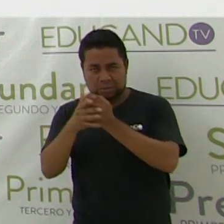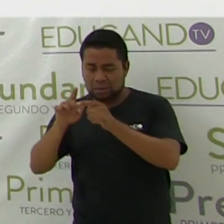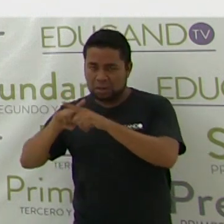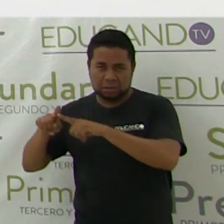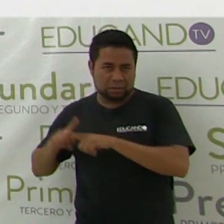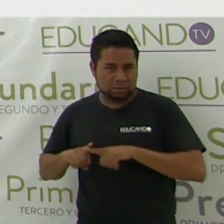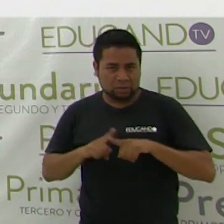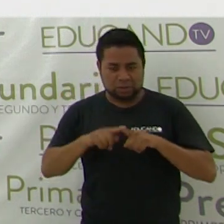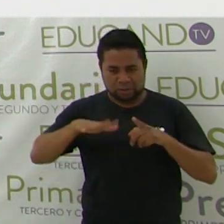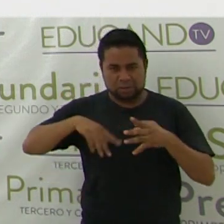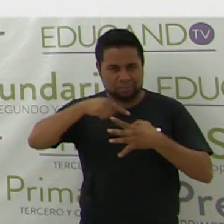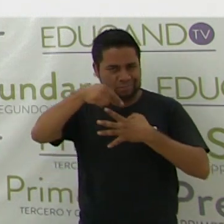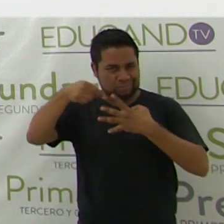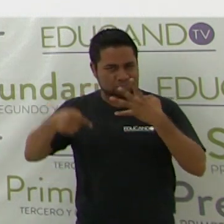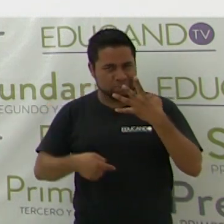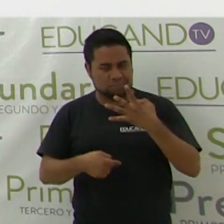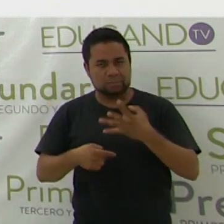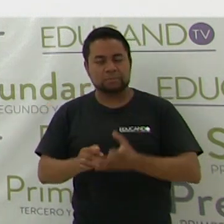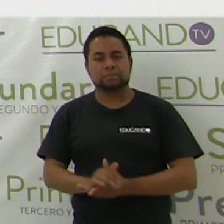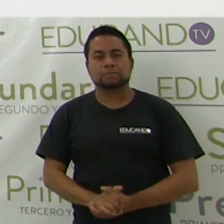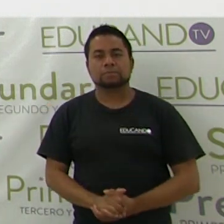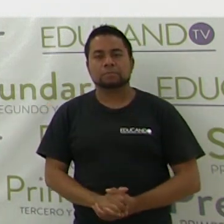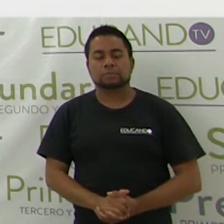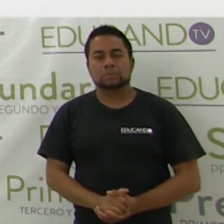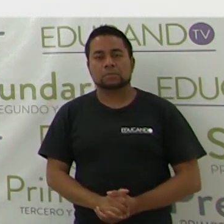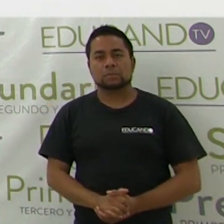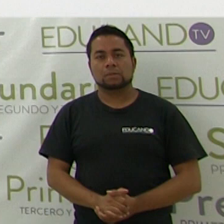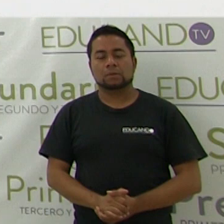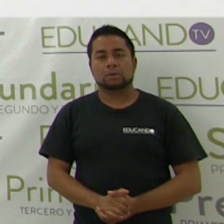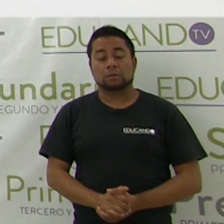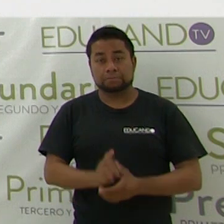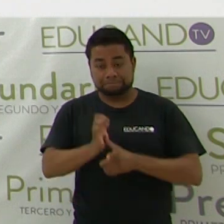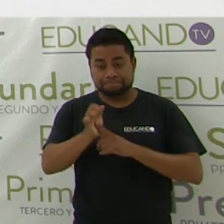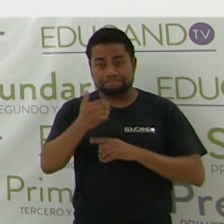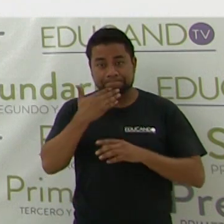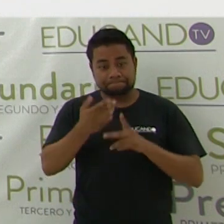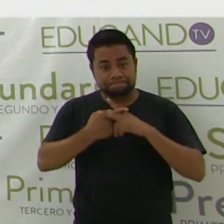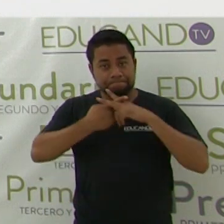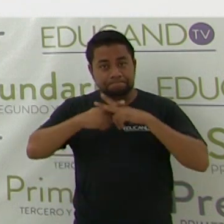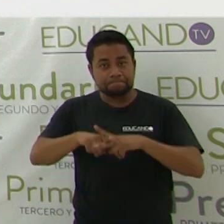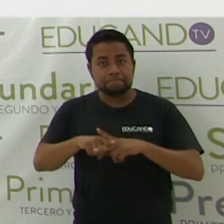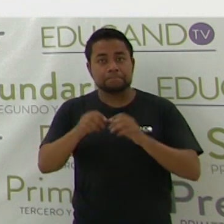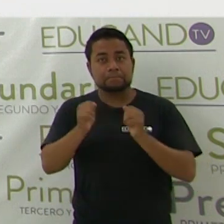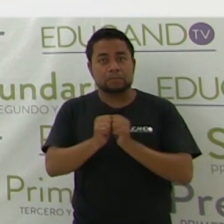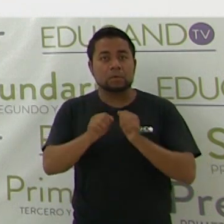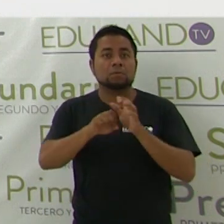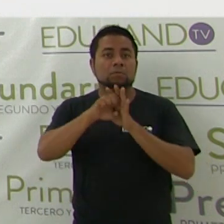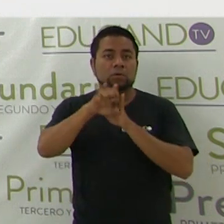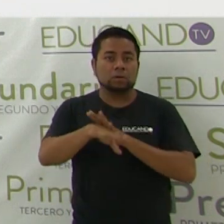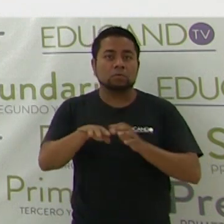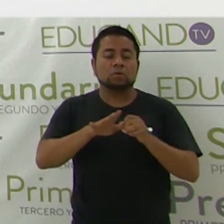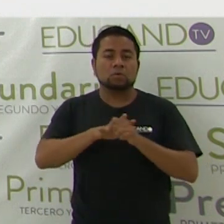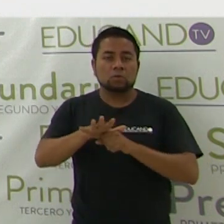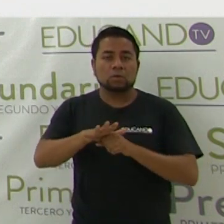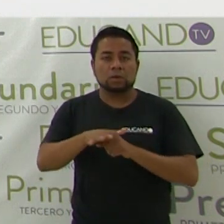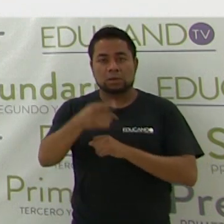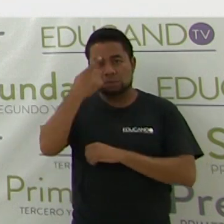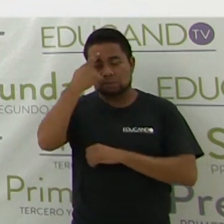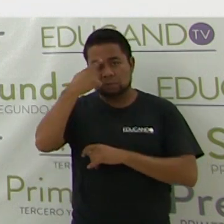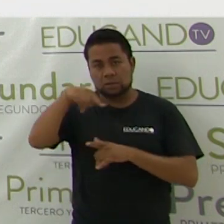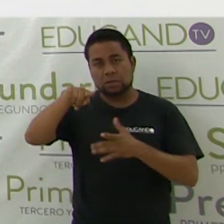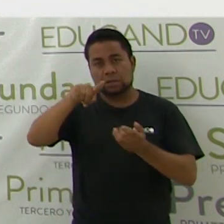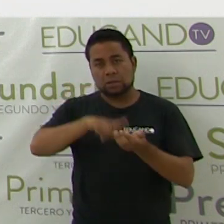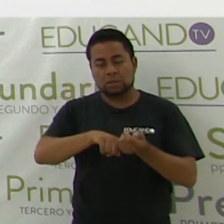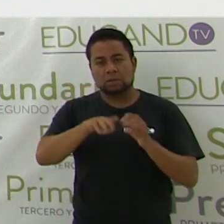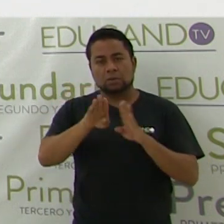que ya mencioné. Y bien, entonces vamos a empezar con, por ejemplo, una interpretación del